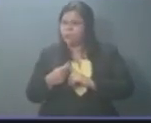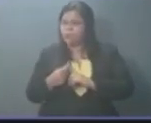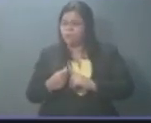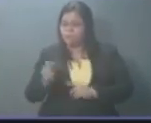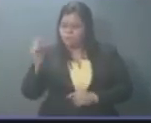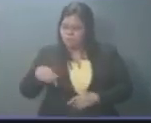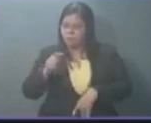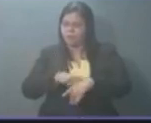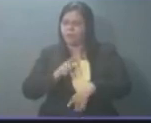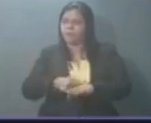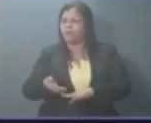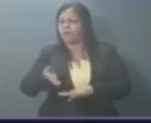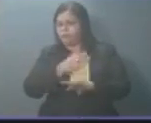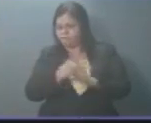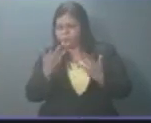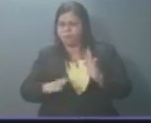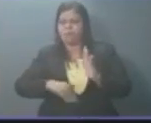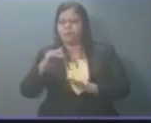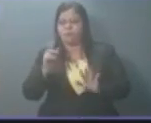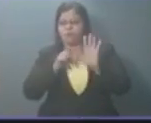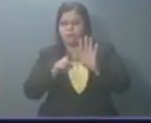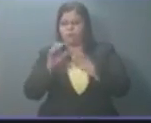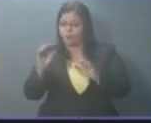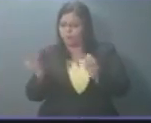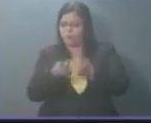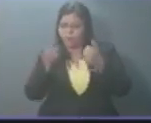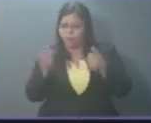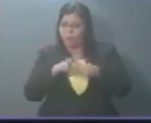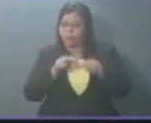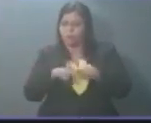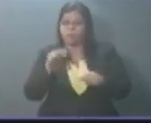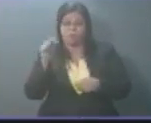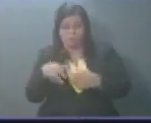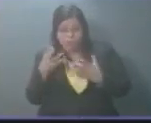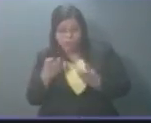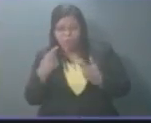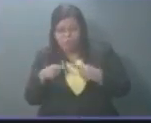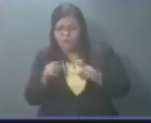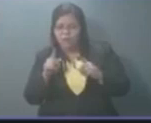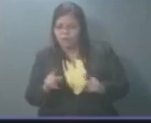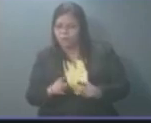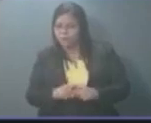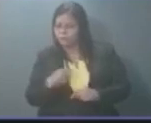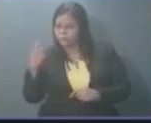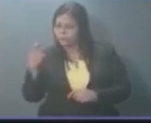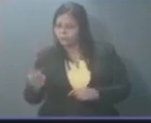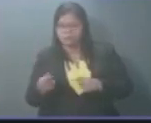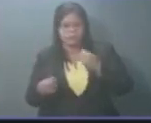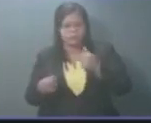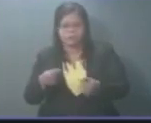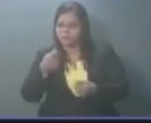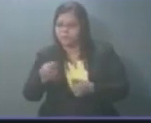este día habían tenido. Son más ya de 600 millones de dólares y ahora se pretende continuar dando este